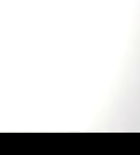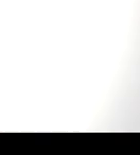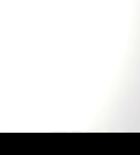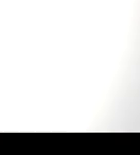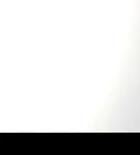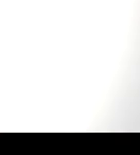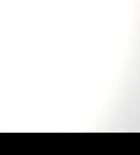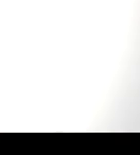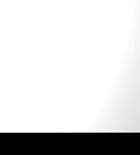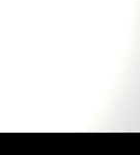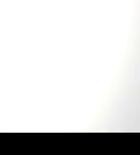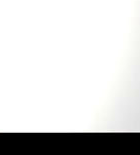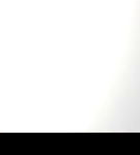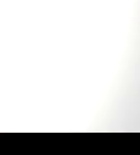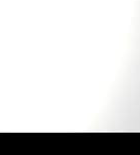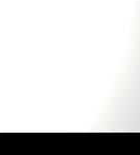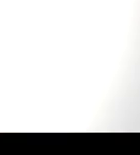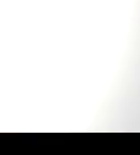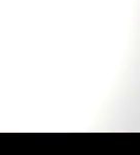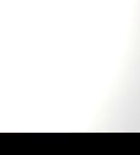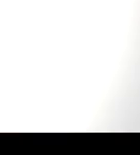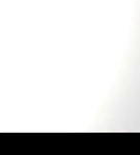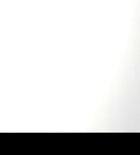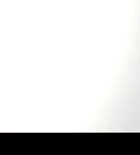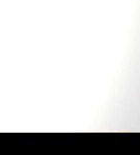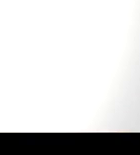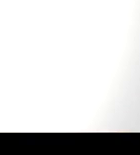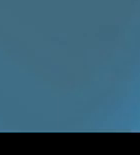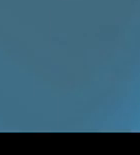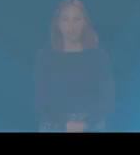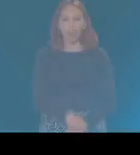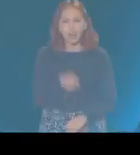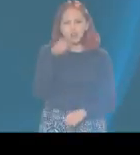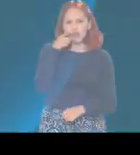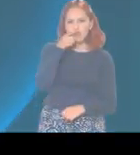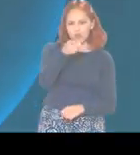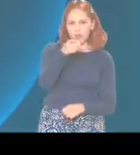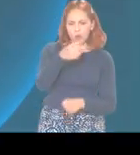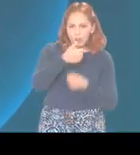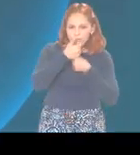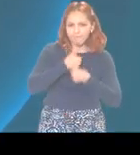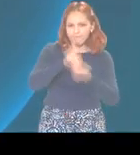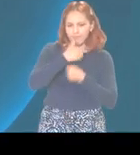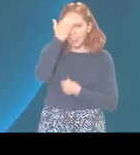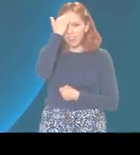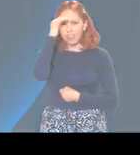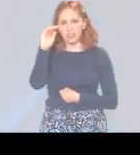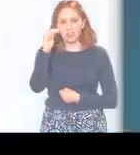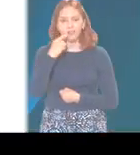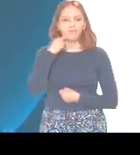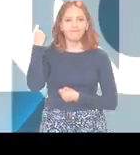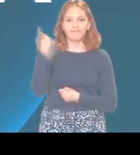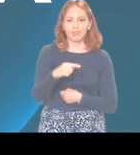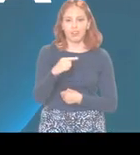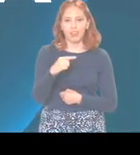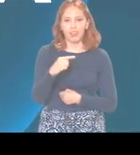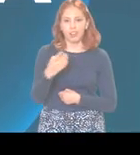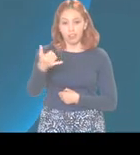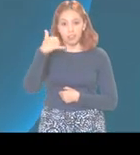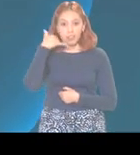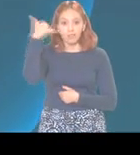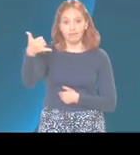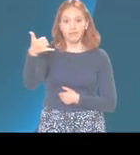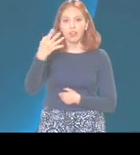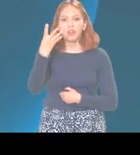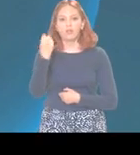www.congresosanluis.gob.mx. 62ª Legislatura. Debatir para decidir. Si eres víctima de cualquier delito, denuncia,